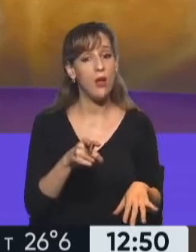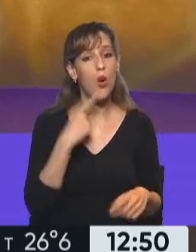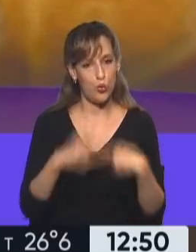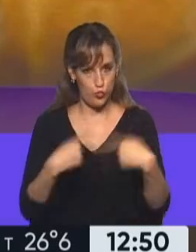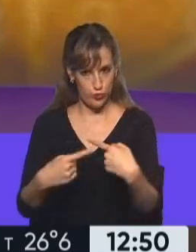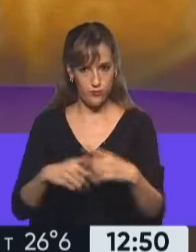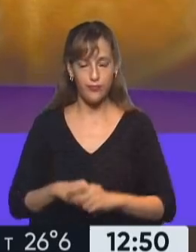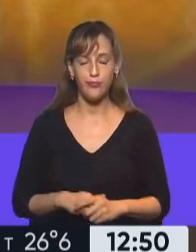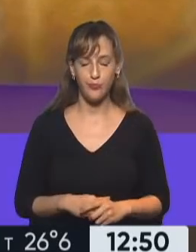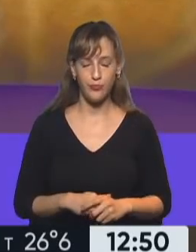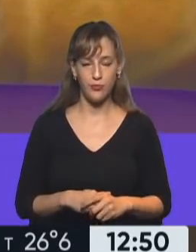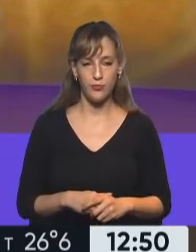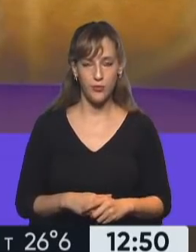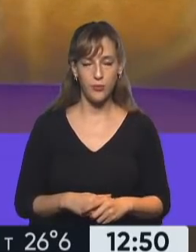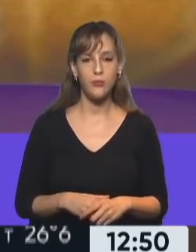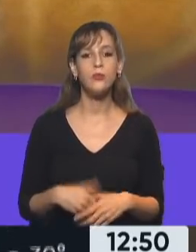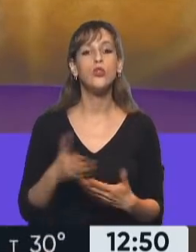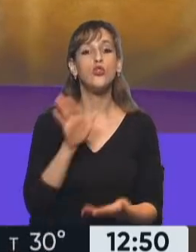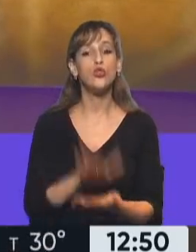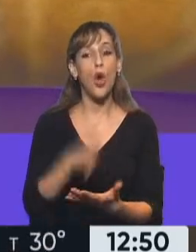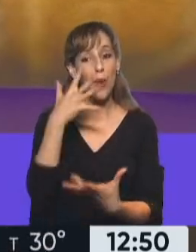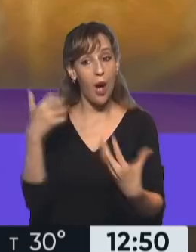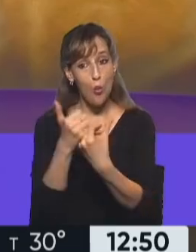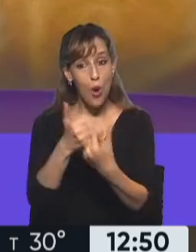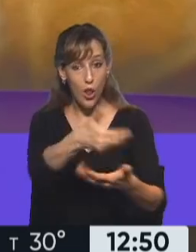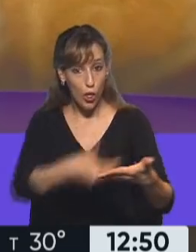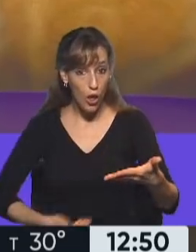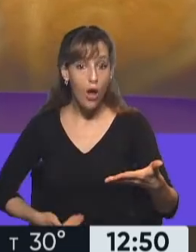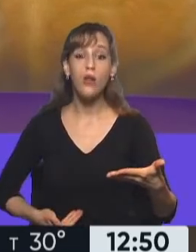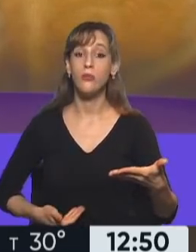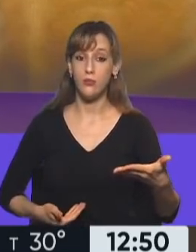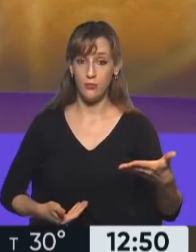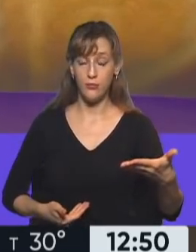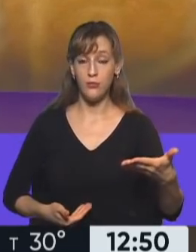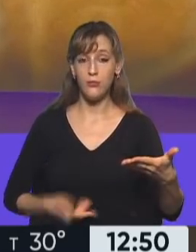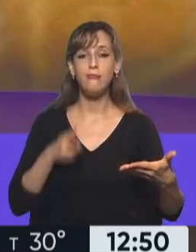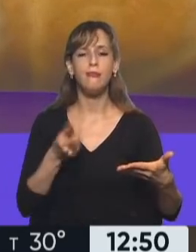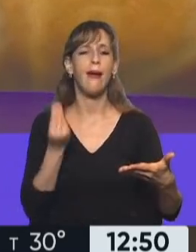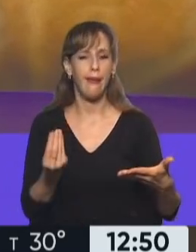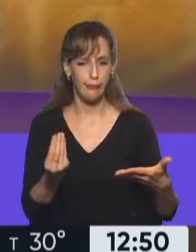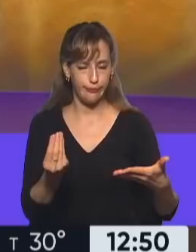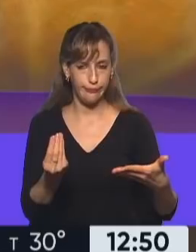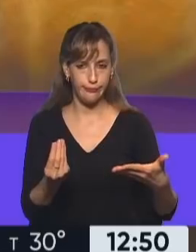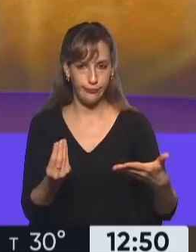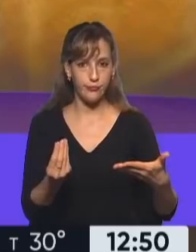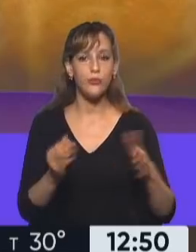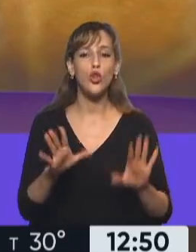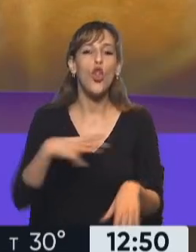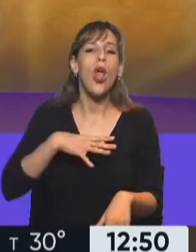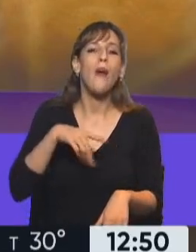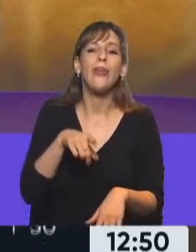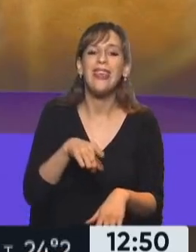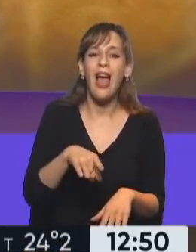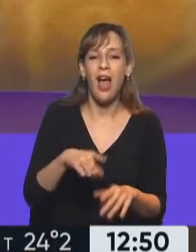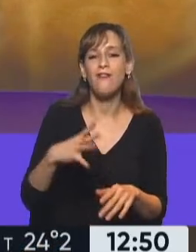seguir puntualizando. Una parte del acuerdo, y acá es importante, es que el organismo devuelva, esto todavía no está en la